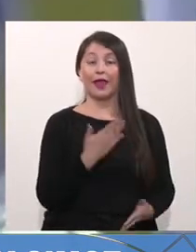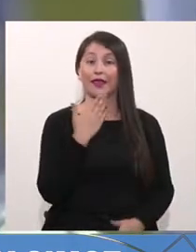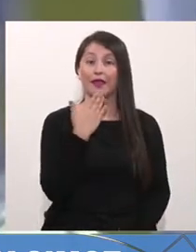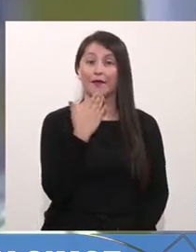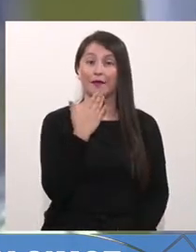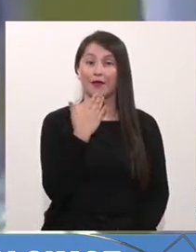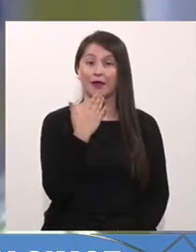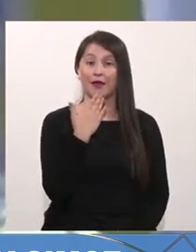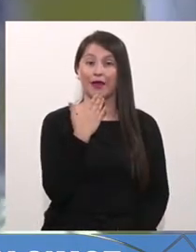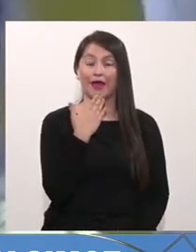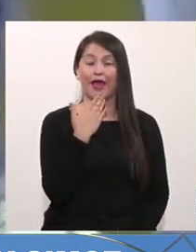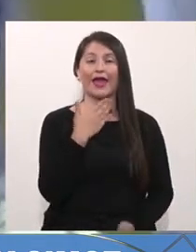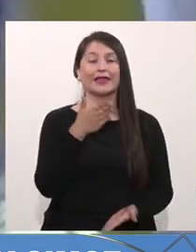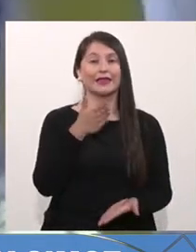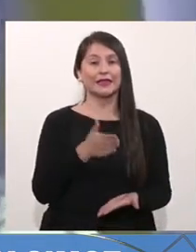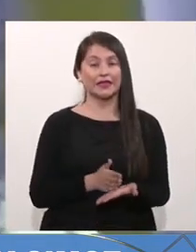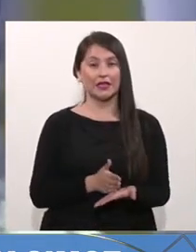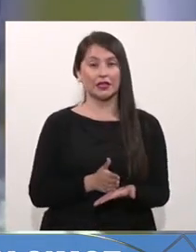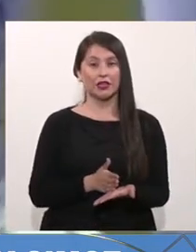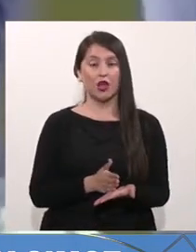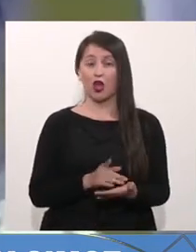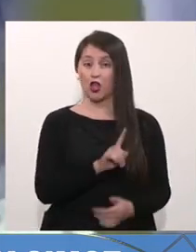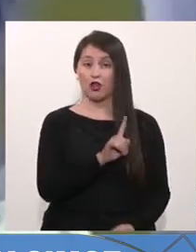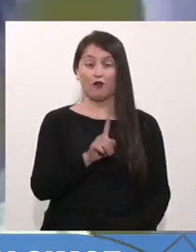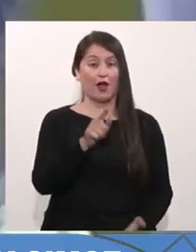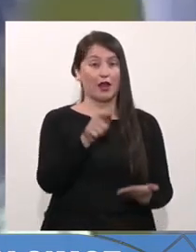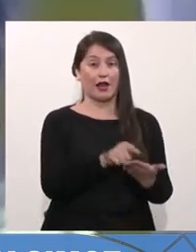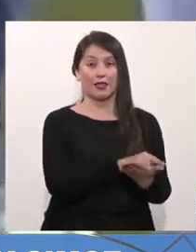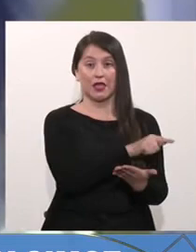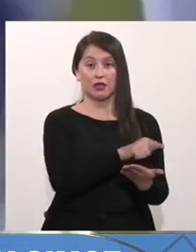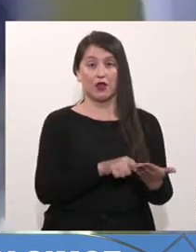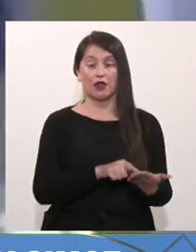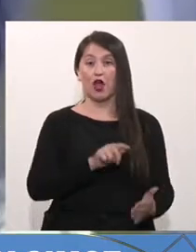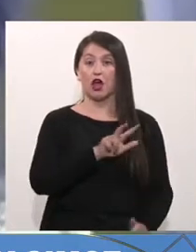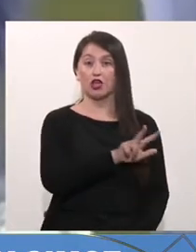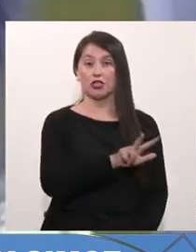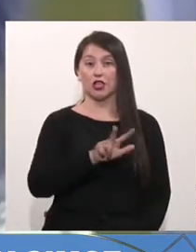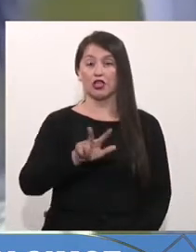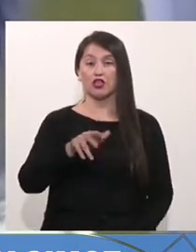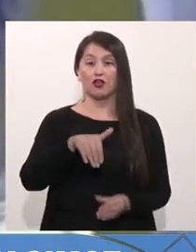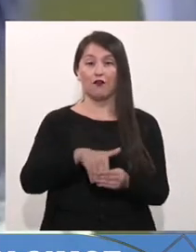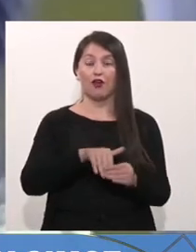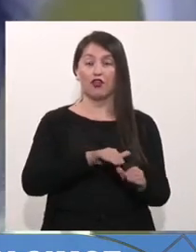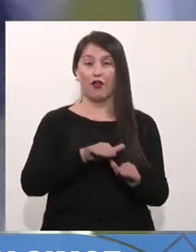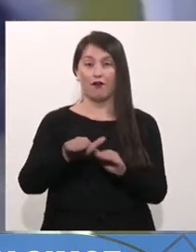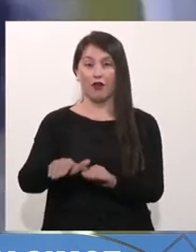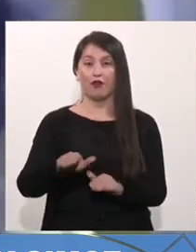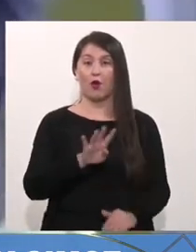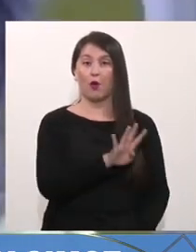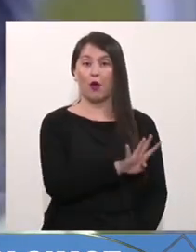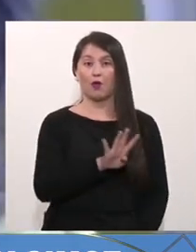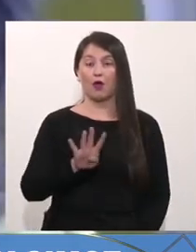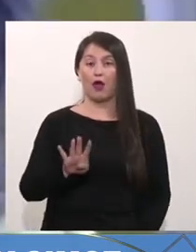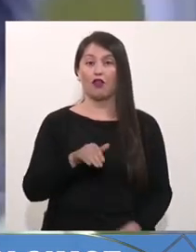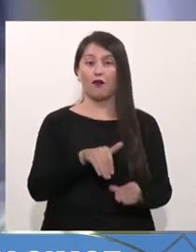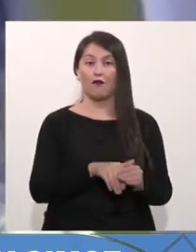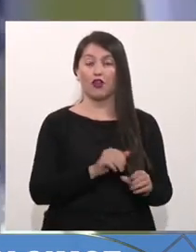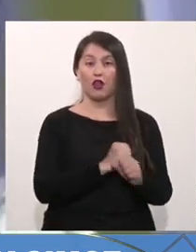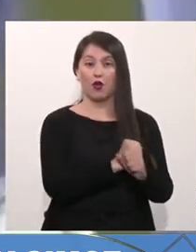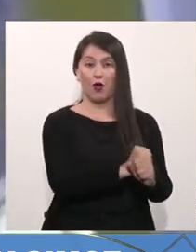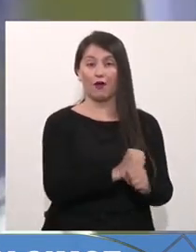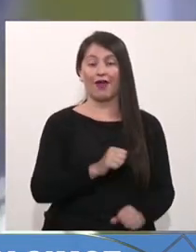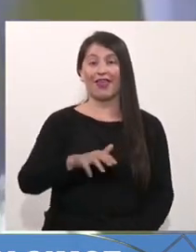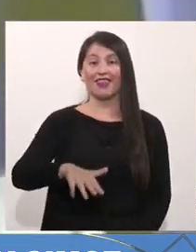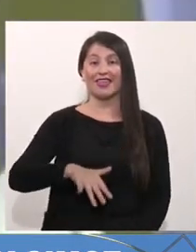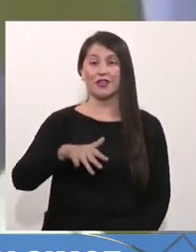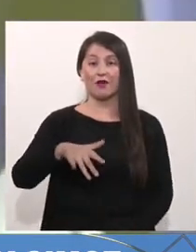dicho sea en estricto rigor, que no fue rechazada, tuvo 88 votos a favor, 44 votos en contra y